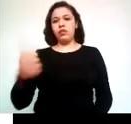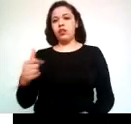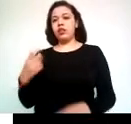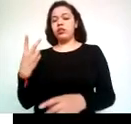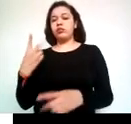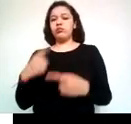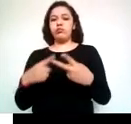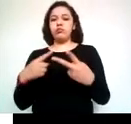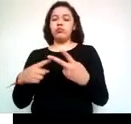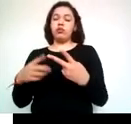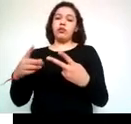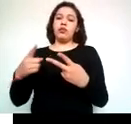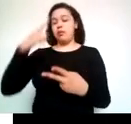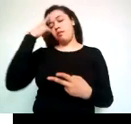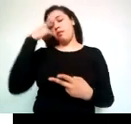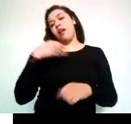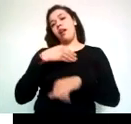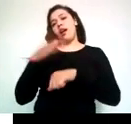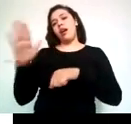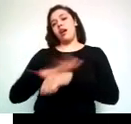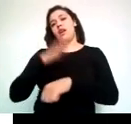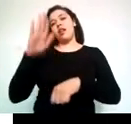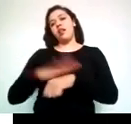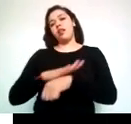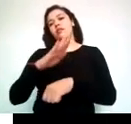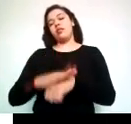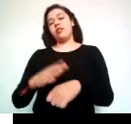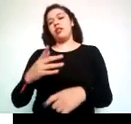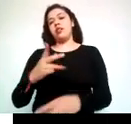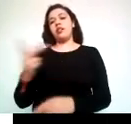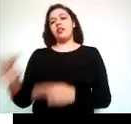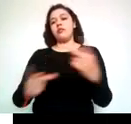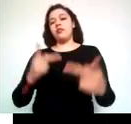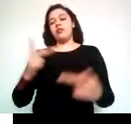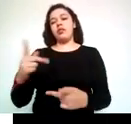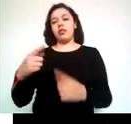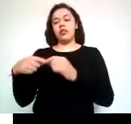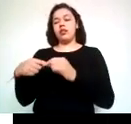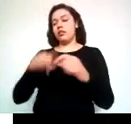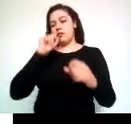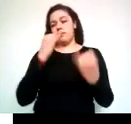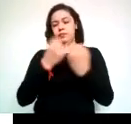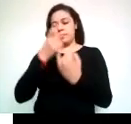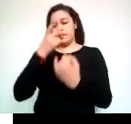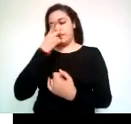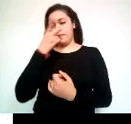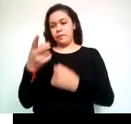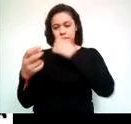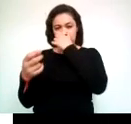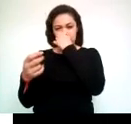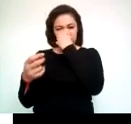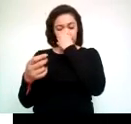para poder calificar este cuestionario. La guía también nos dice, si en la sección